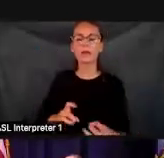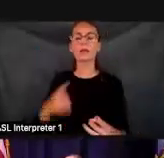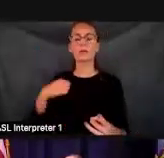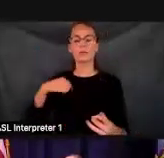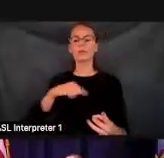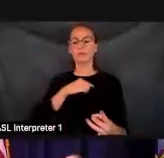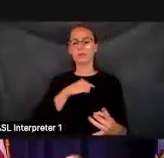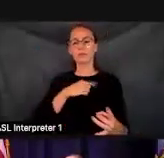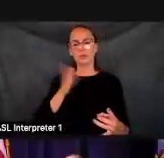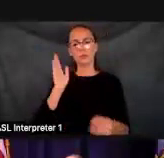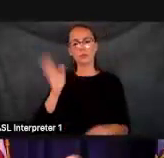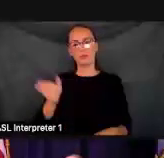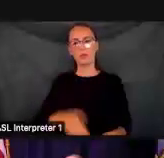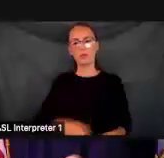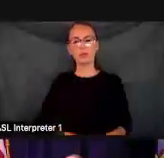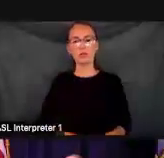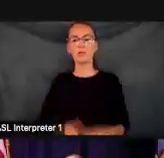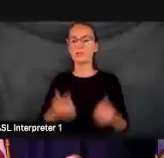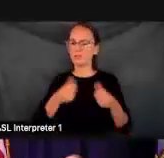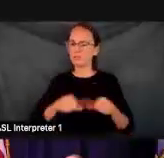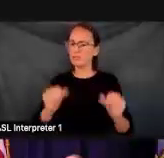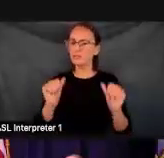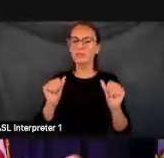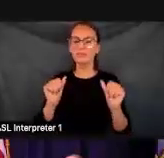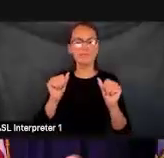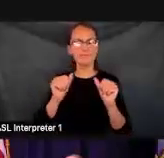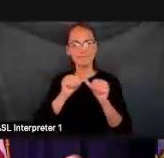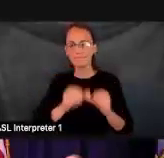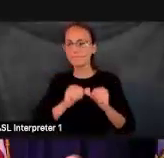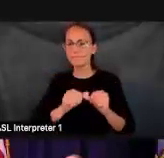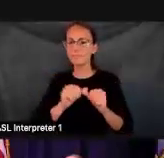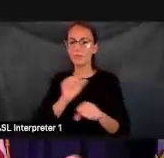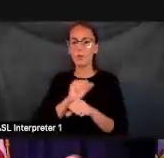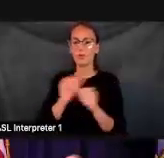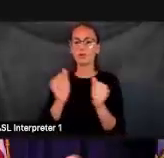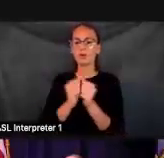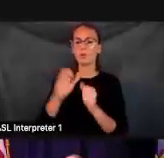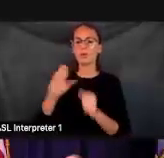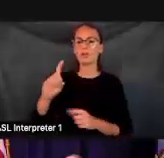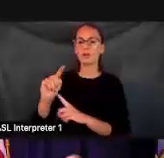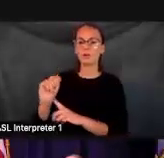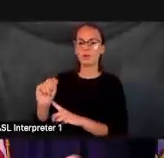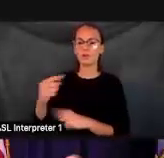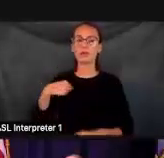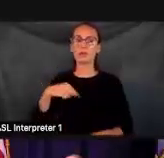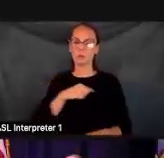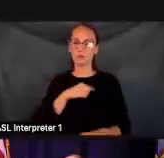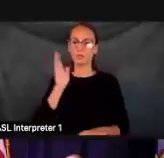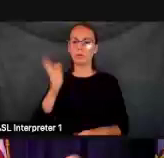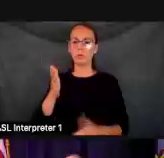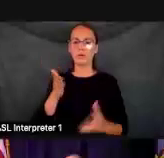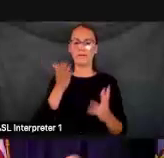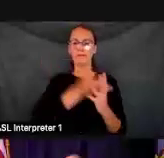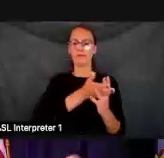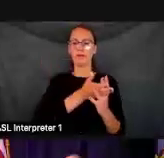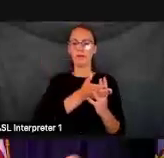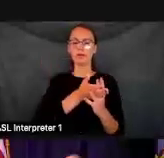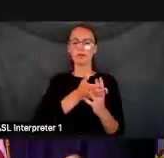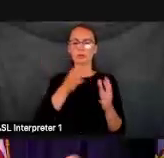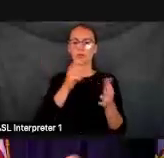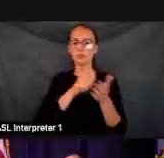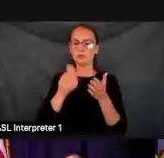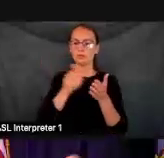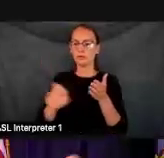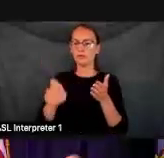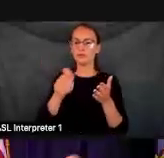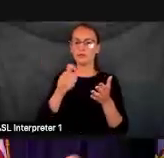yo estamos revisando el DIS y respondiendo a las reuniones comunitarias. Vamos a